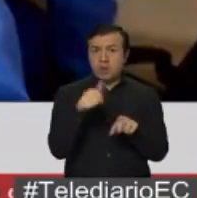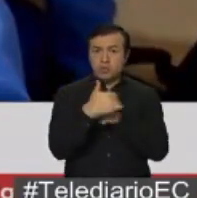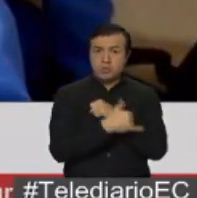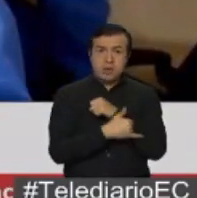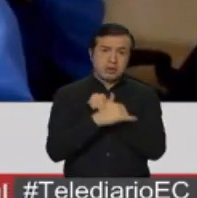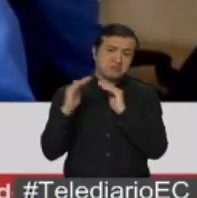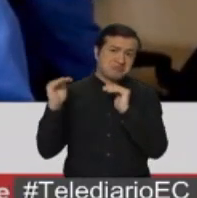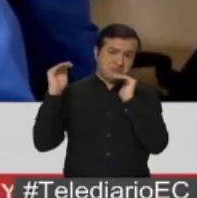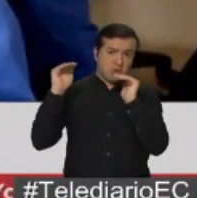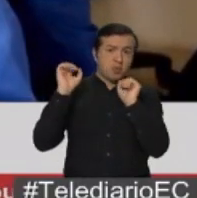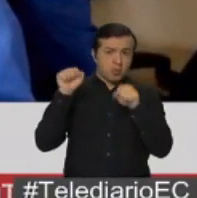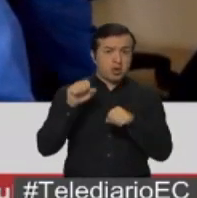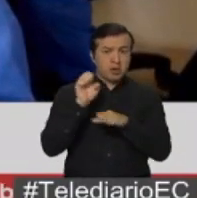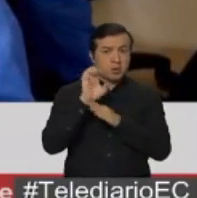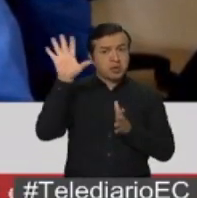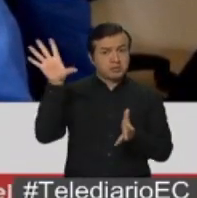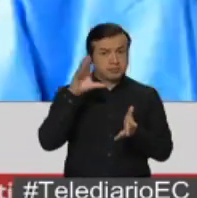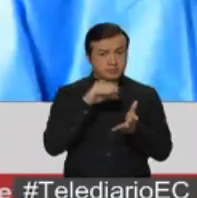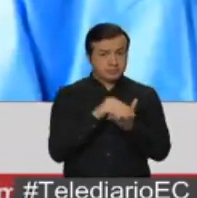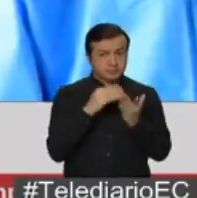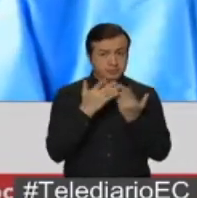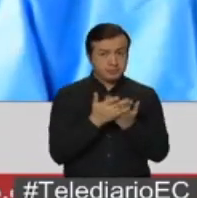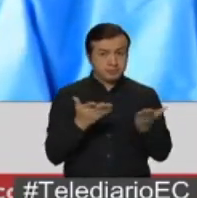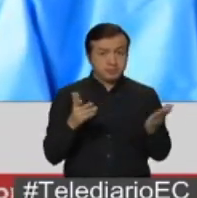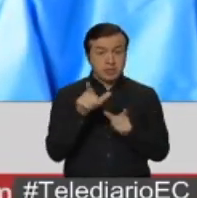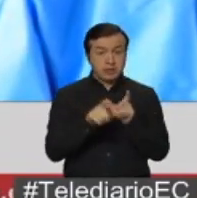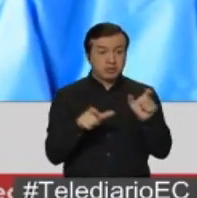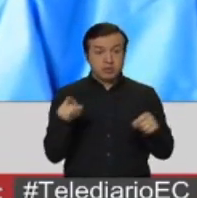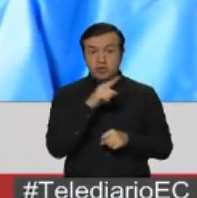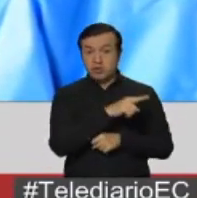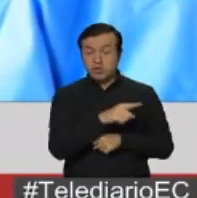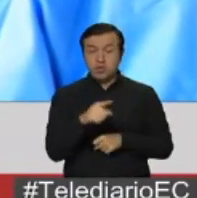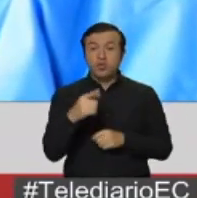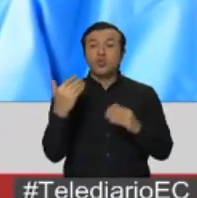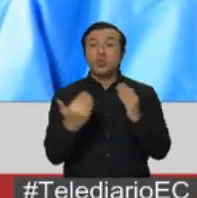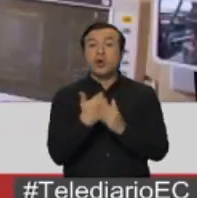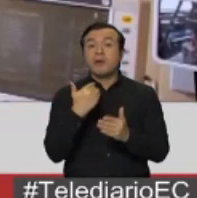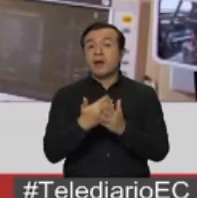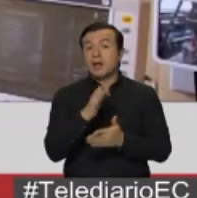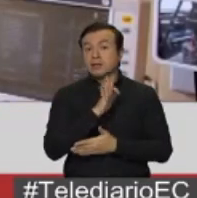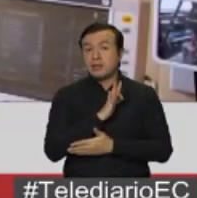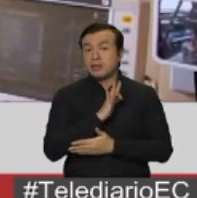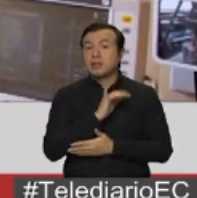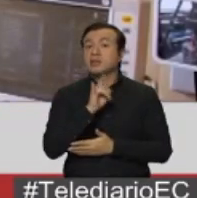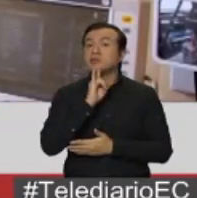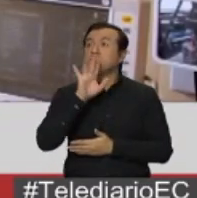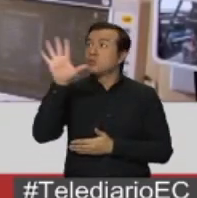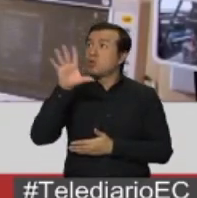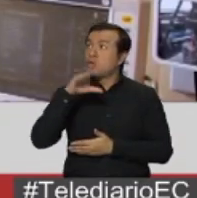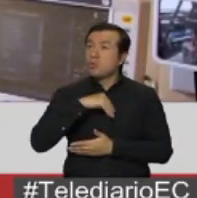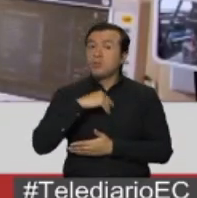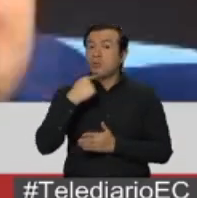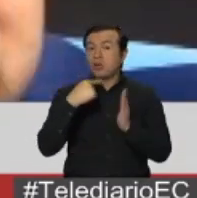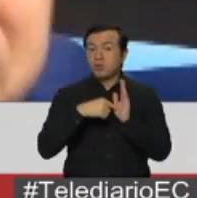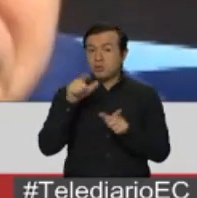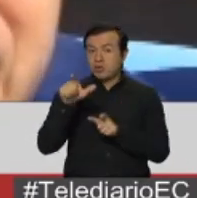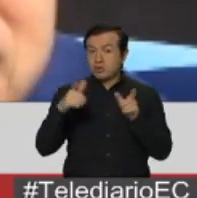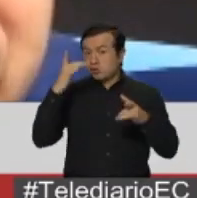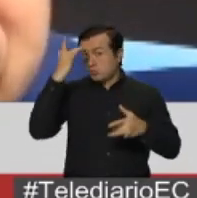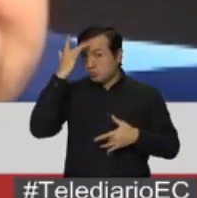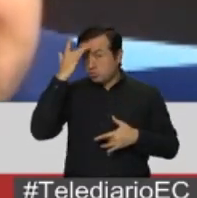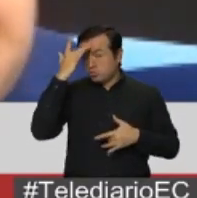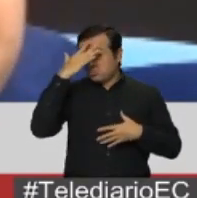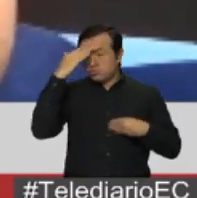desde esta semana la casa de salud aplica a sus pacientes críticos una técnica implementada en eeuu con plasma convaleciente desde el